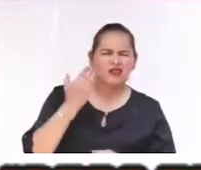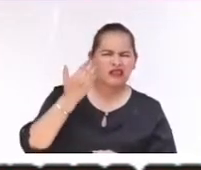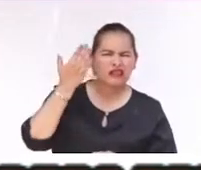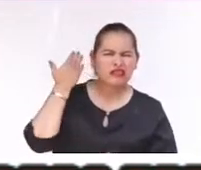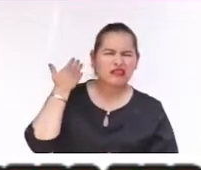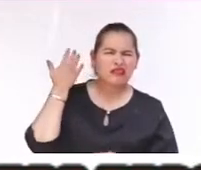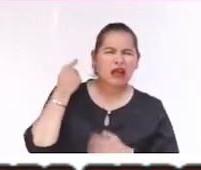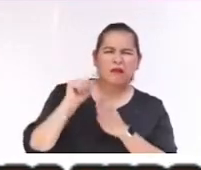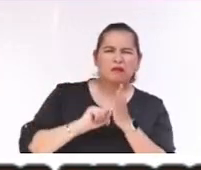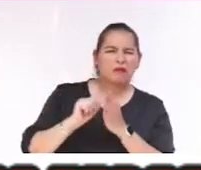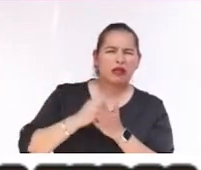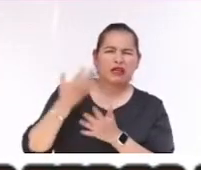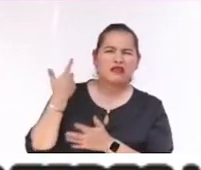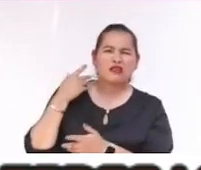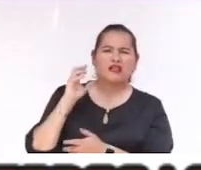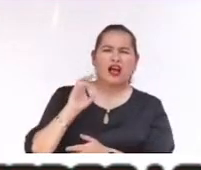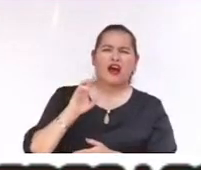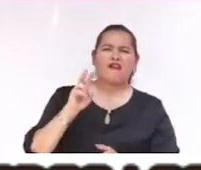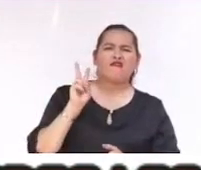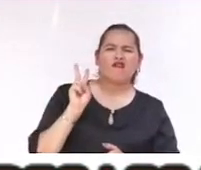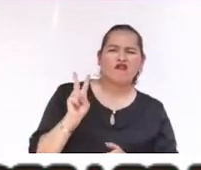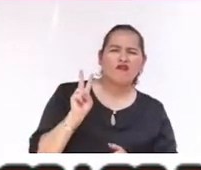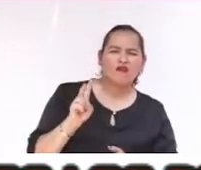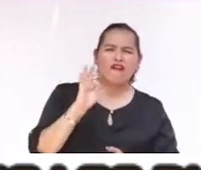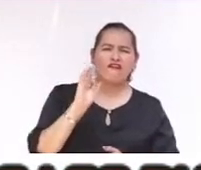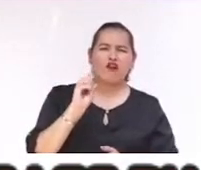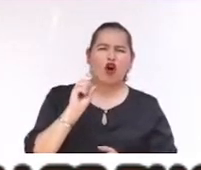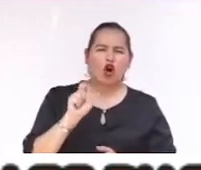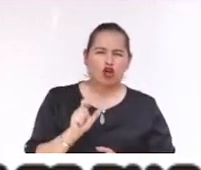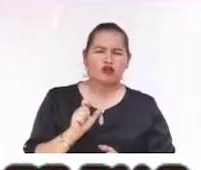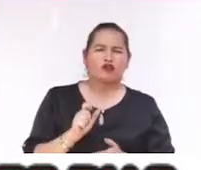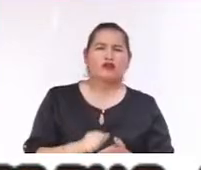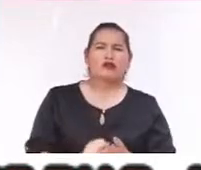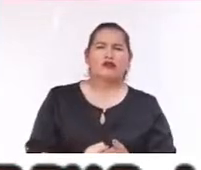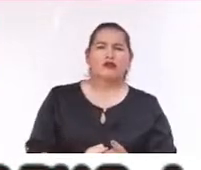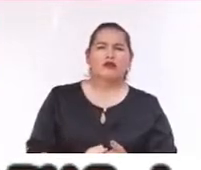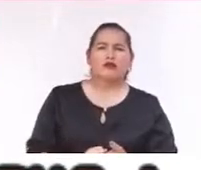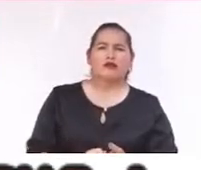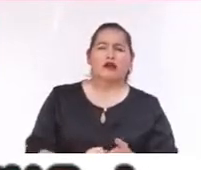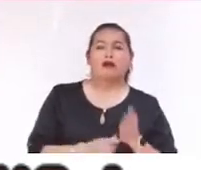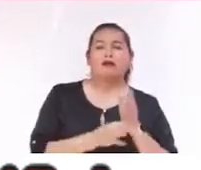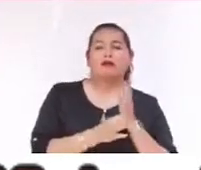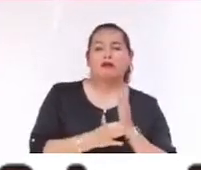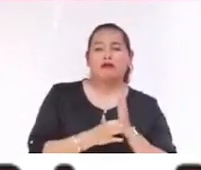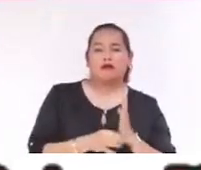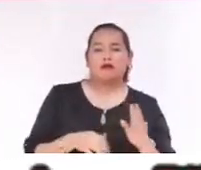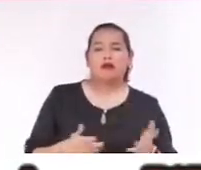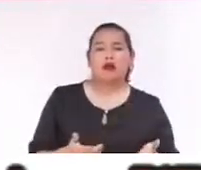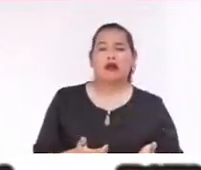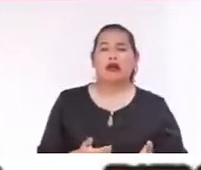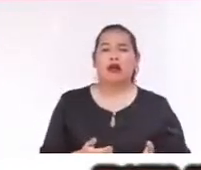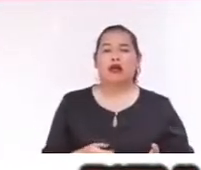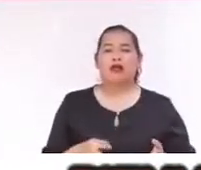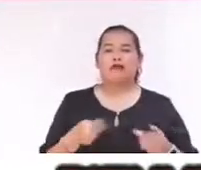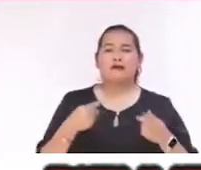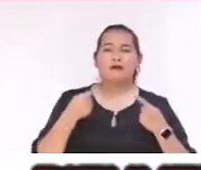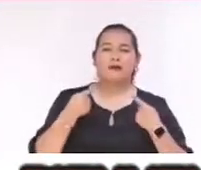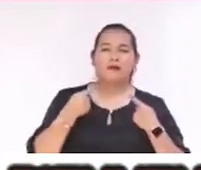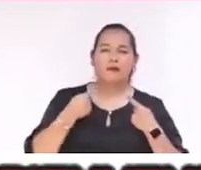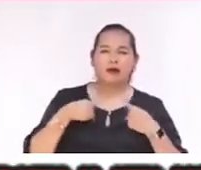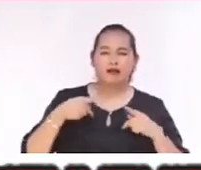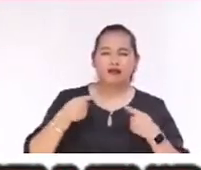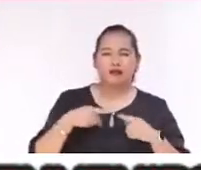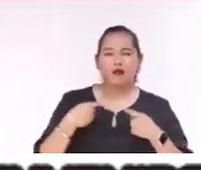algunos meses, que dijo que los programas, quien recibía programas sociales era un flojo.